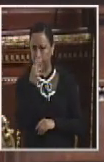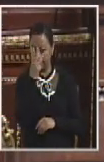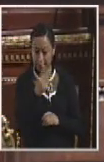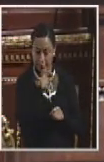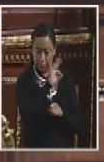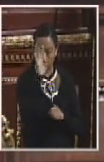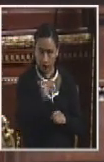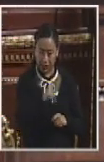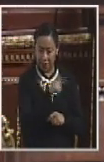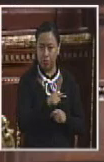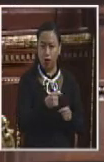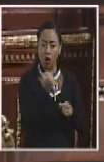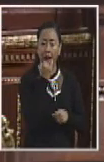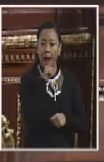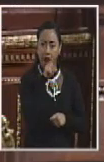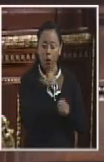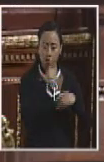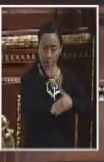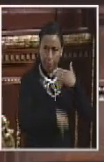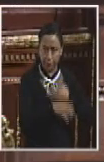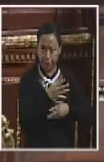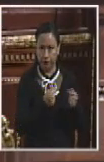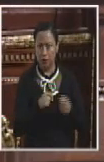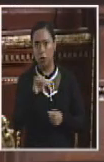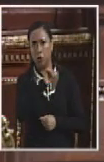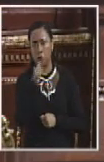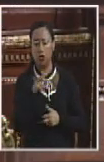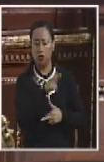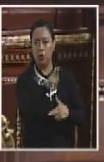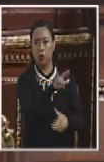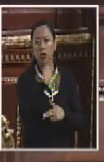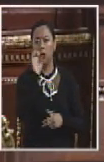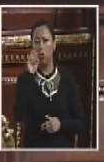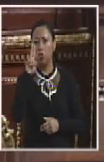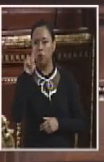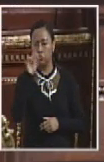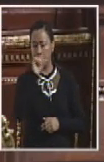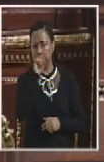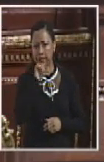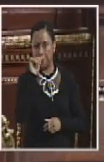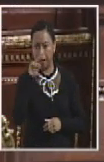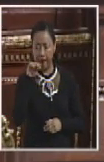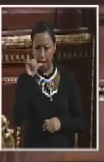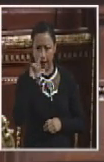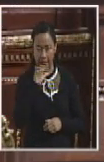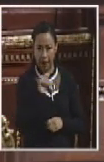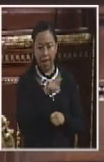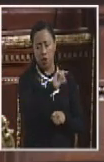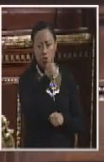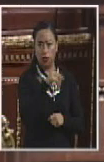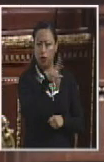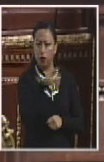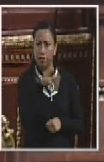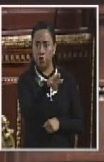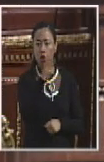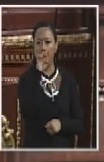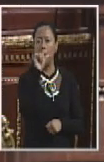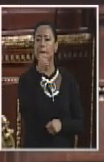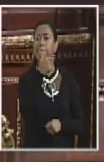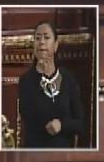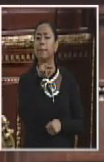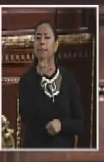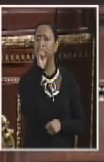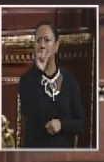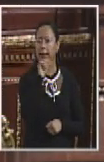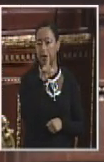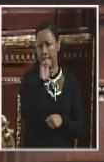Lerma y Cutzamala y 2,5% del río Magdalena. De esta forma, la principal fuente de abastecimiento la constituyen los